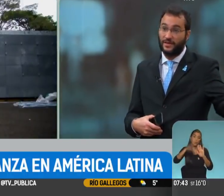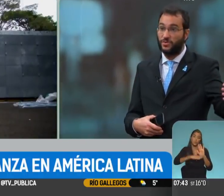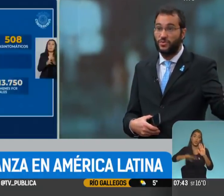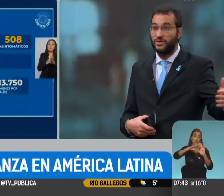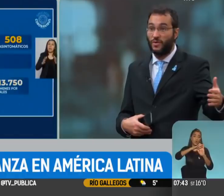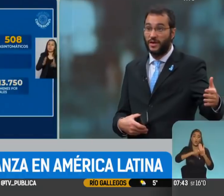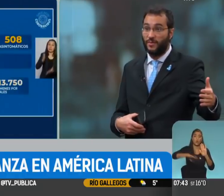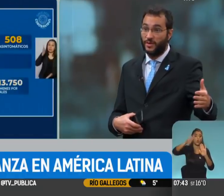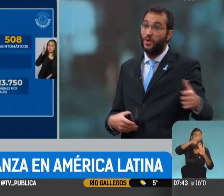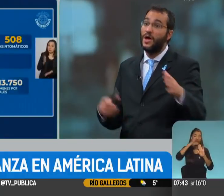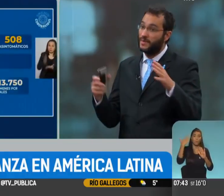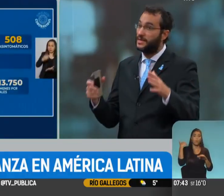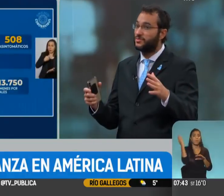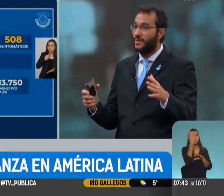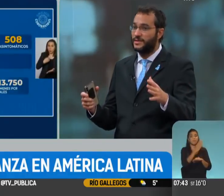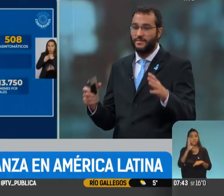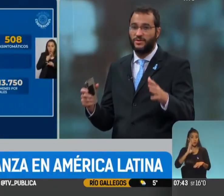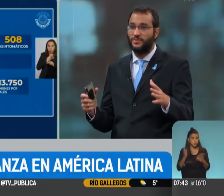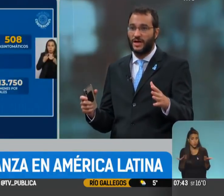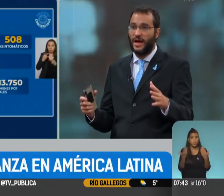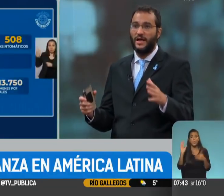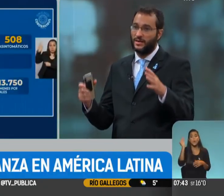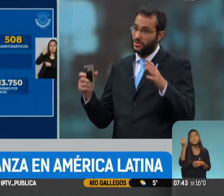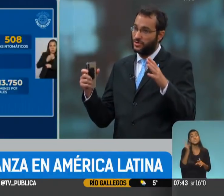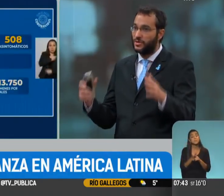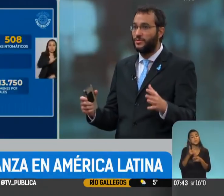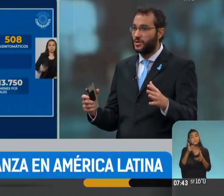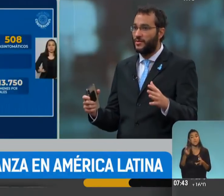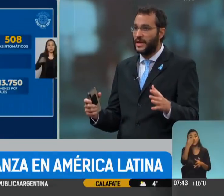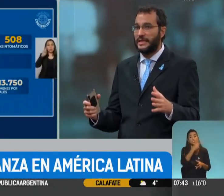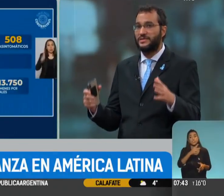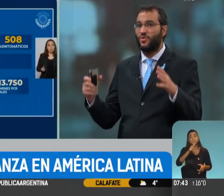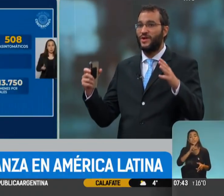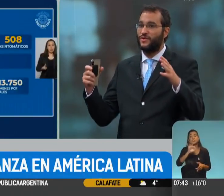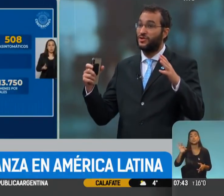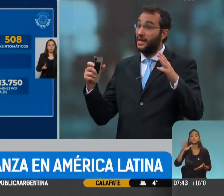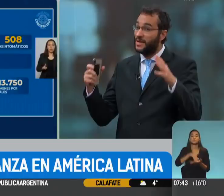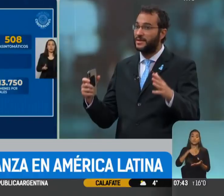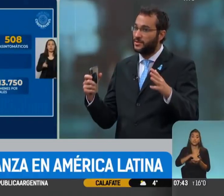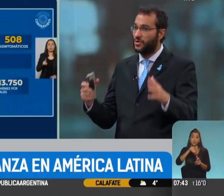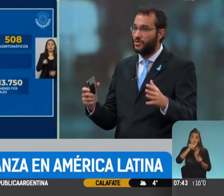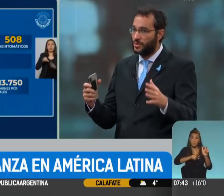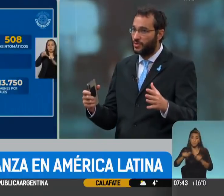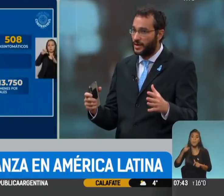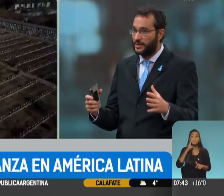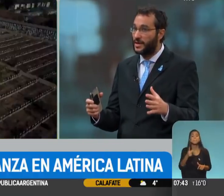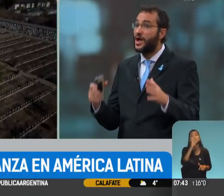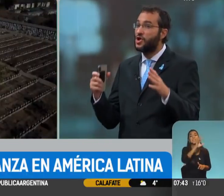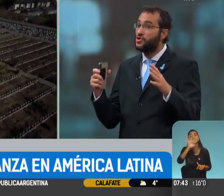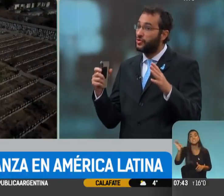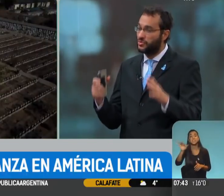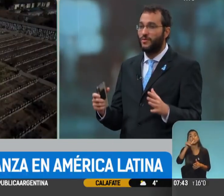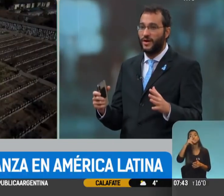puede pasar a Estados Unidos en cualquier momento. Brasil es un país, siempre lo decimos acá, son 200 millones de habitantes, una frontera de 1.300 kilómetros con